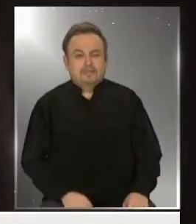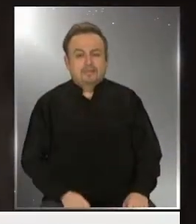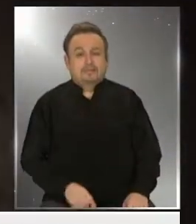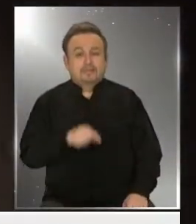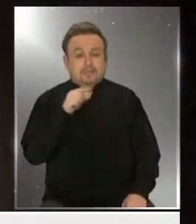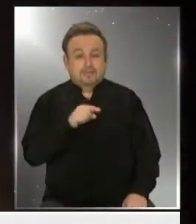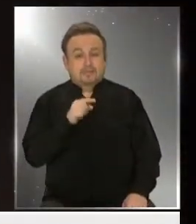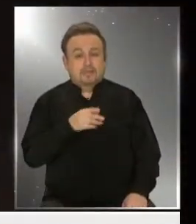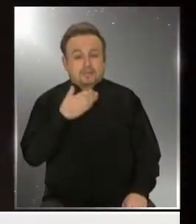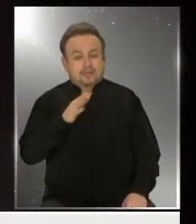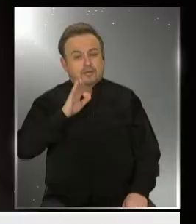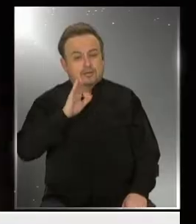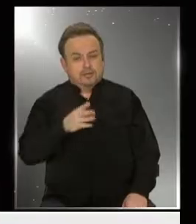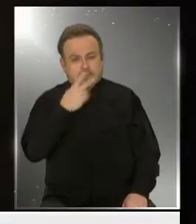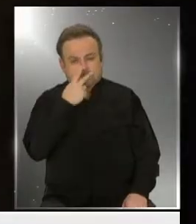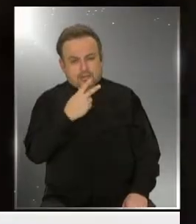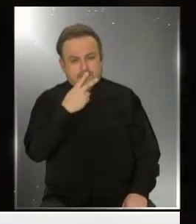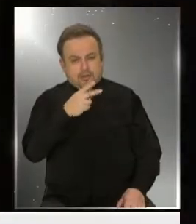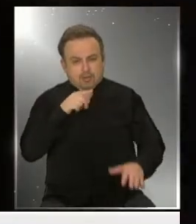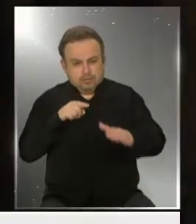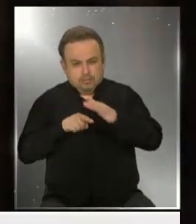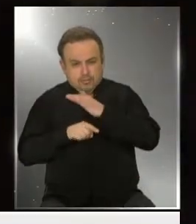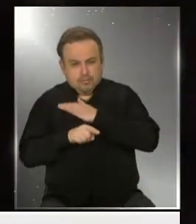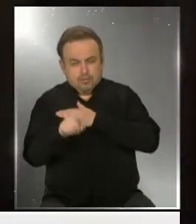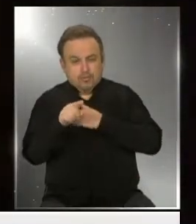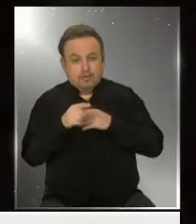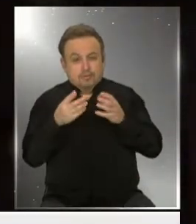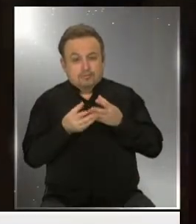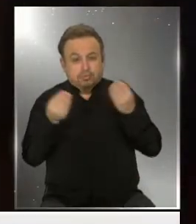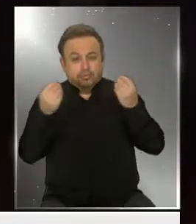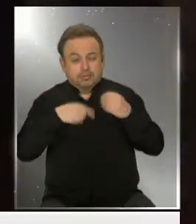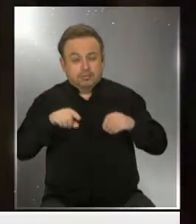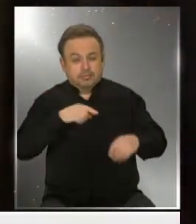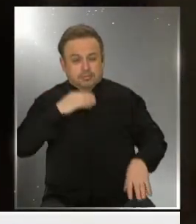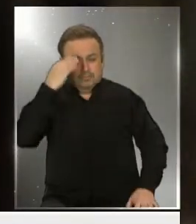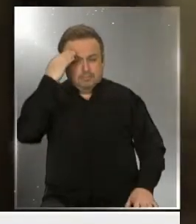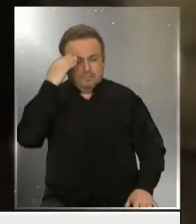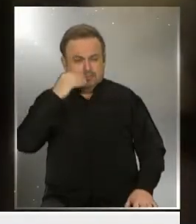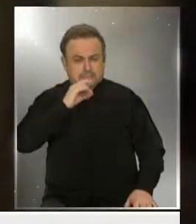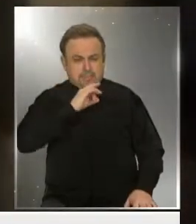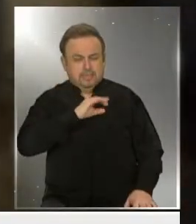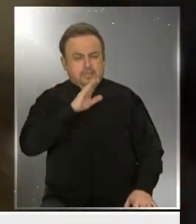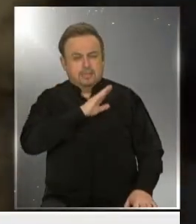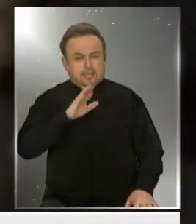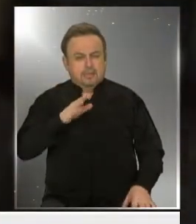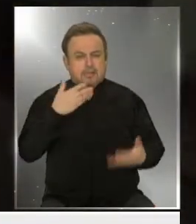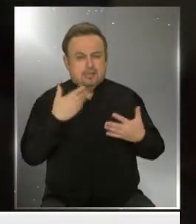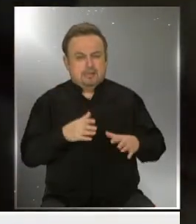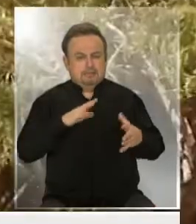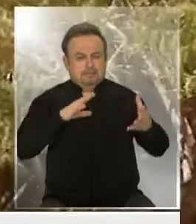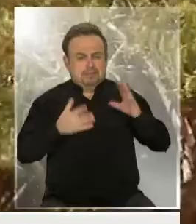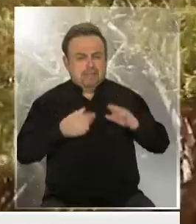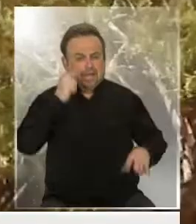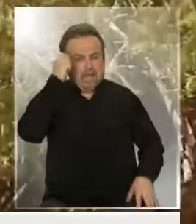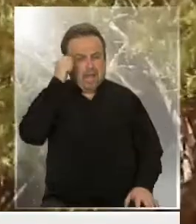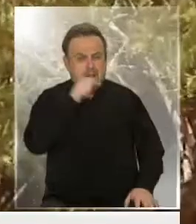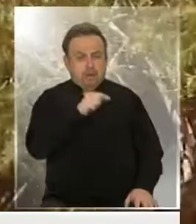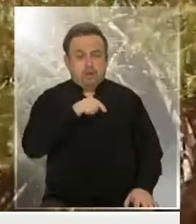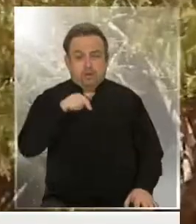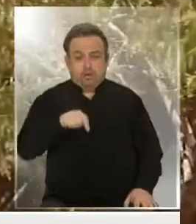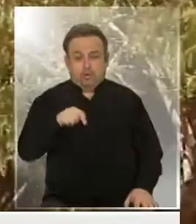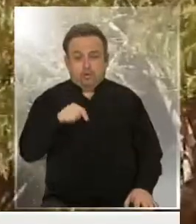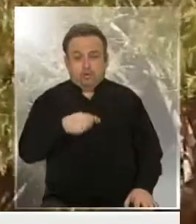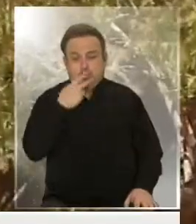Es el origen y parte visible del túnel por donde habrían escapado las tropas patriotas después del desastre de Rancagua. Hoy